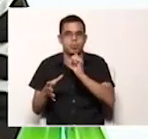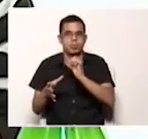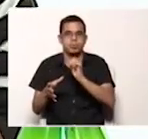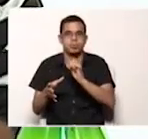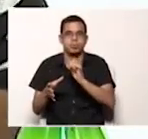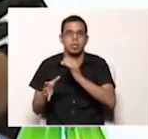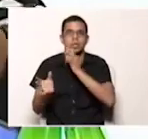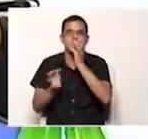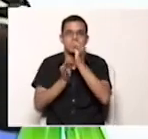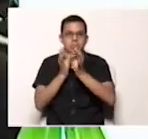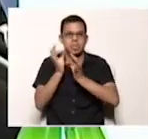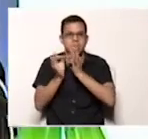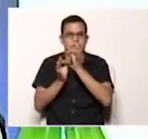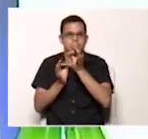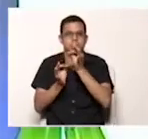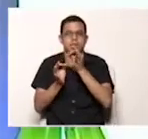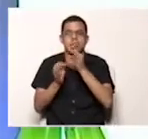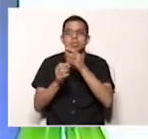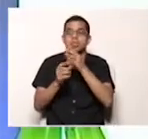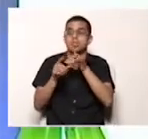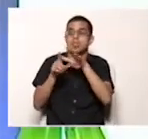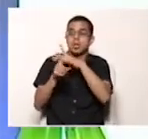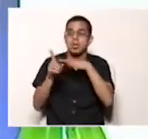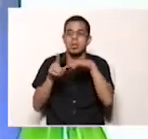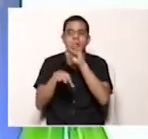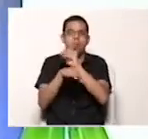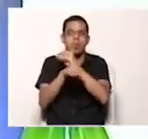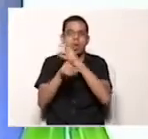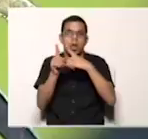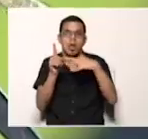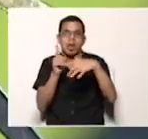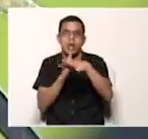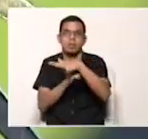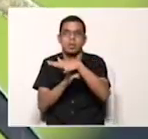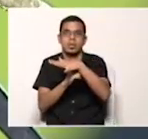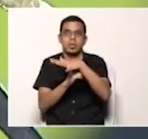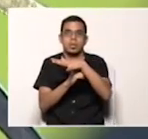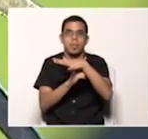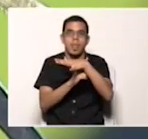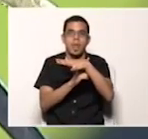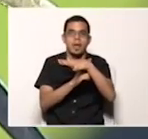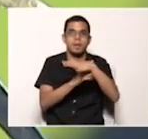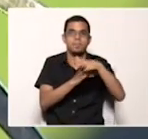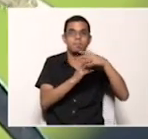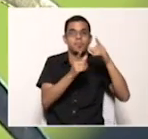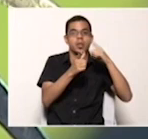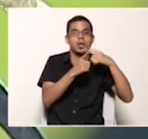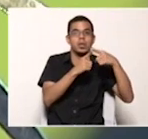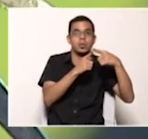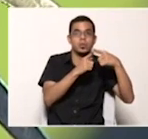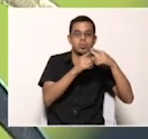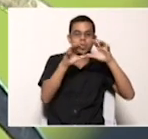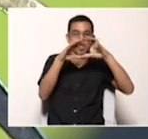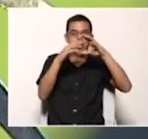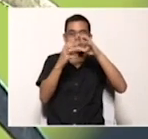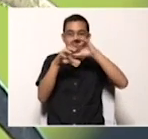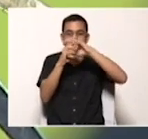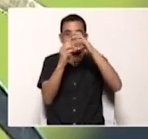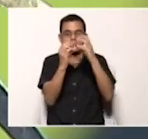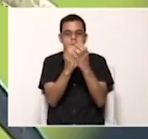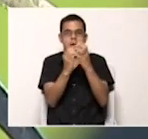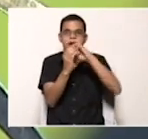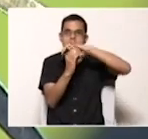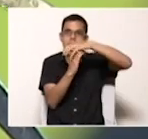limpio, bien cuidado, la radiación solar, ¿verdad?, no van a penetrar mucho en la atmósfera. ¿Ok? Y